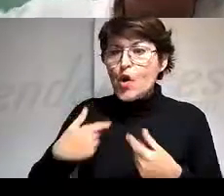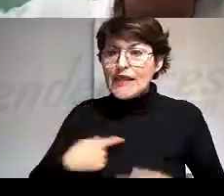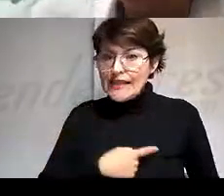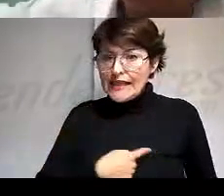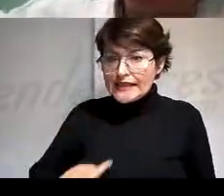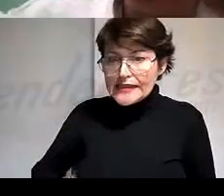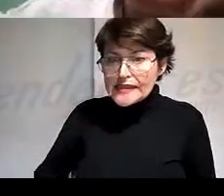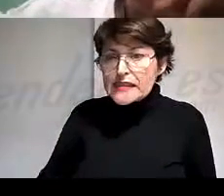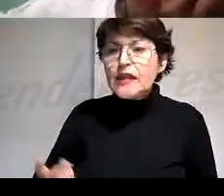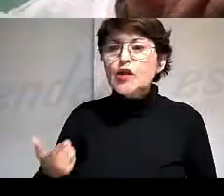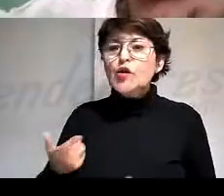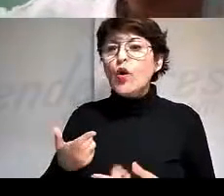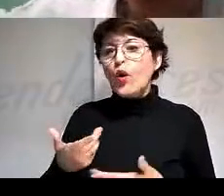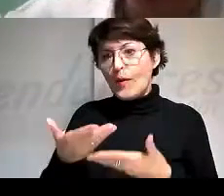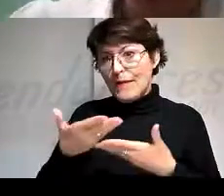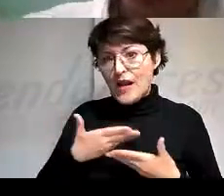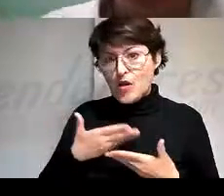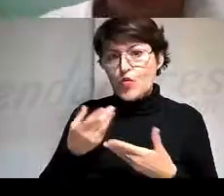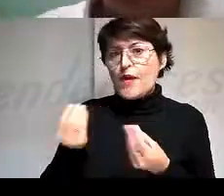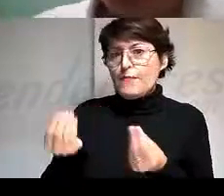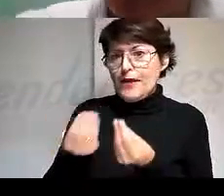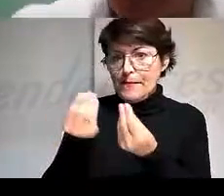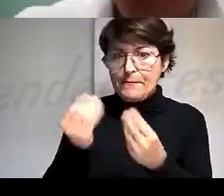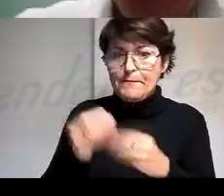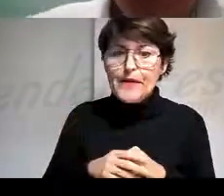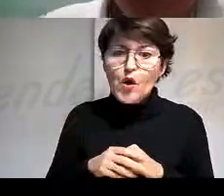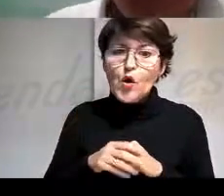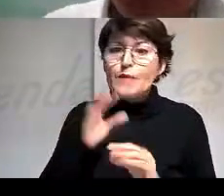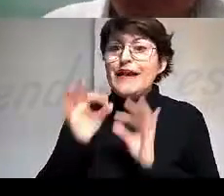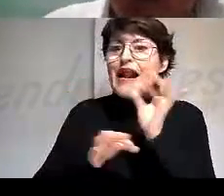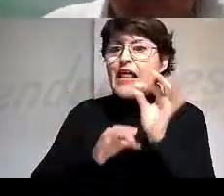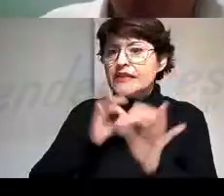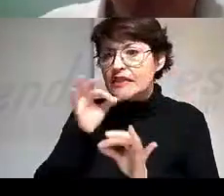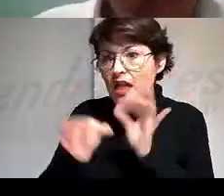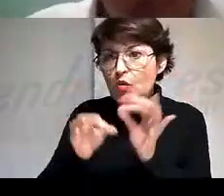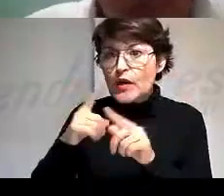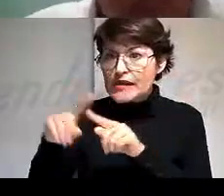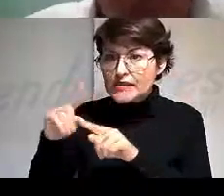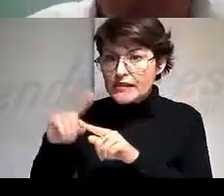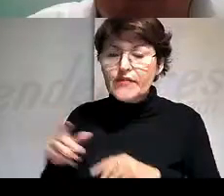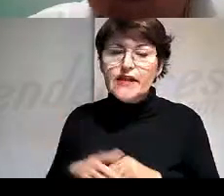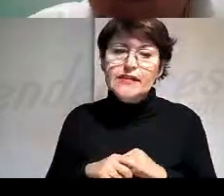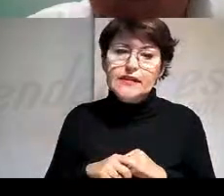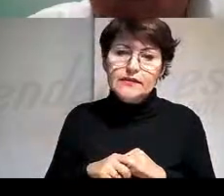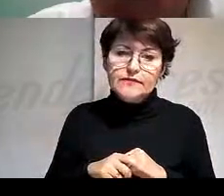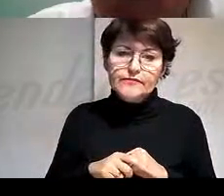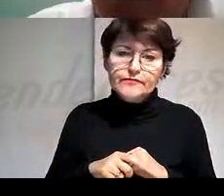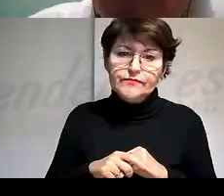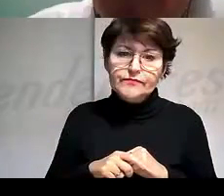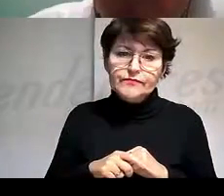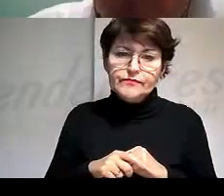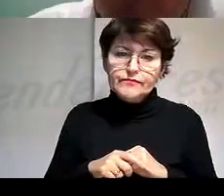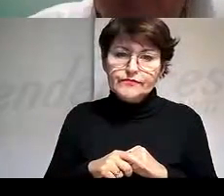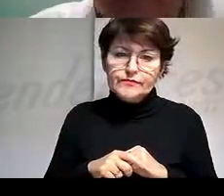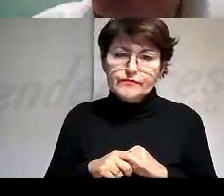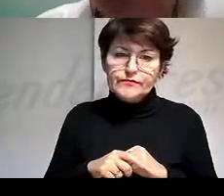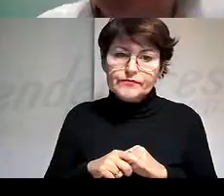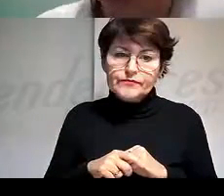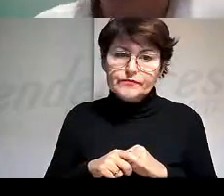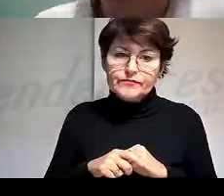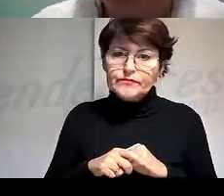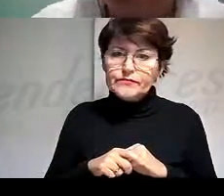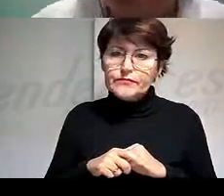puedan permitir una entrada de proteínas grandes o de células a nivel intestinal, los reponen. O sea que restauran el intestino permeable en